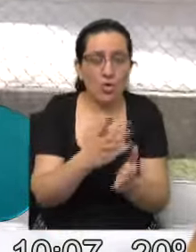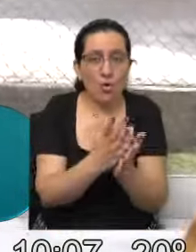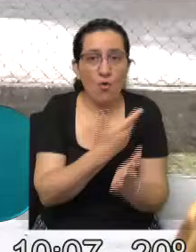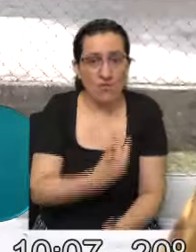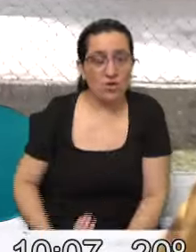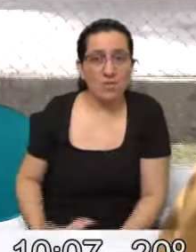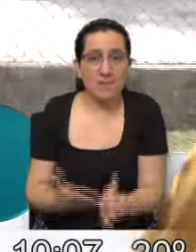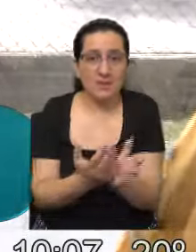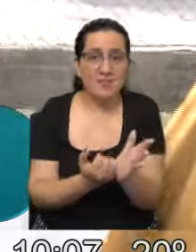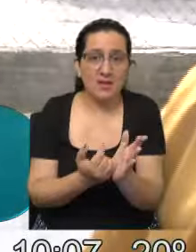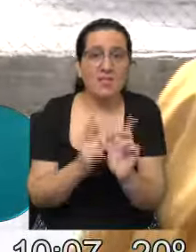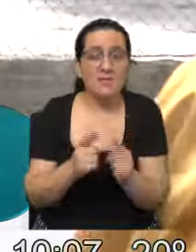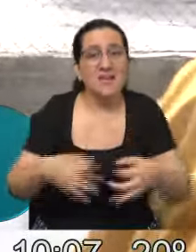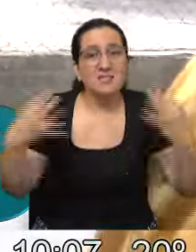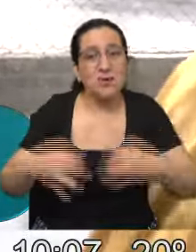para